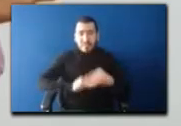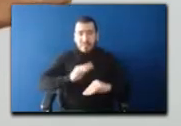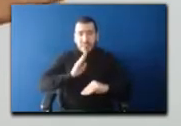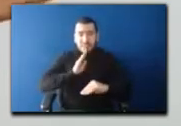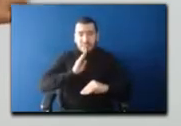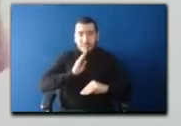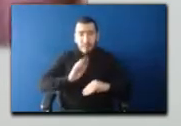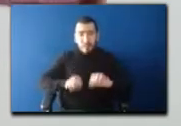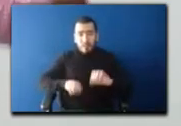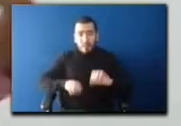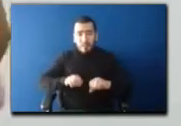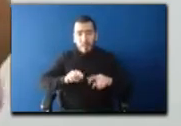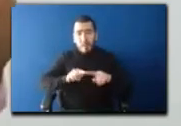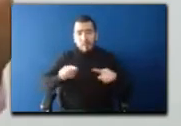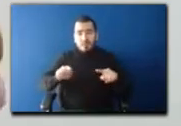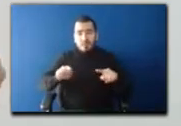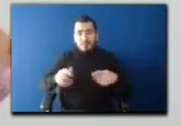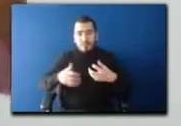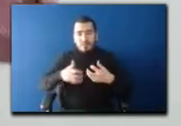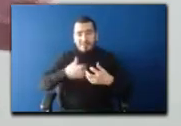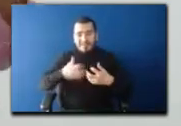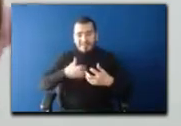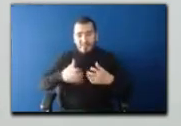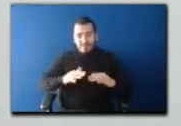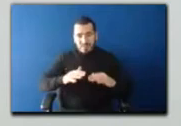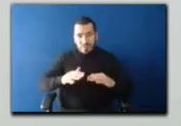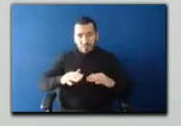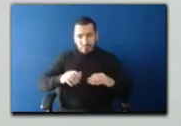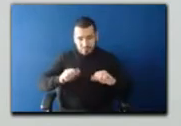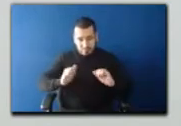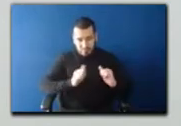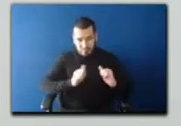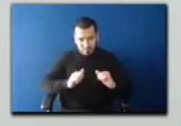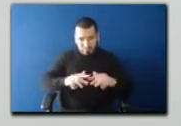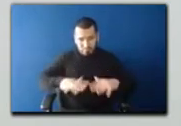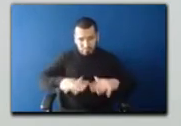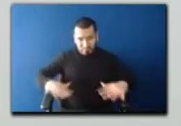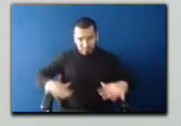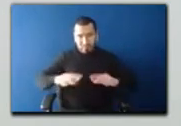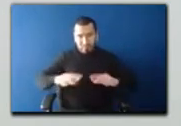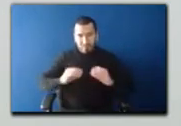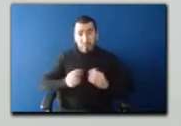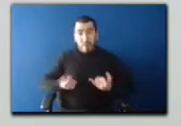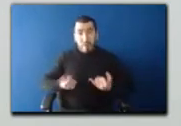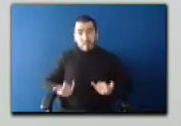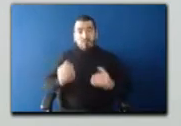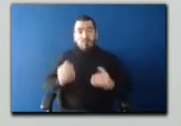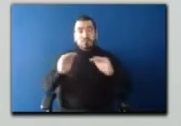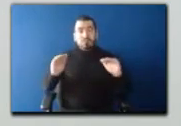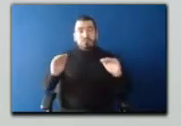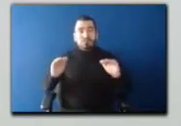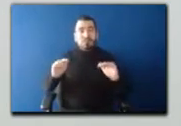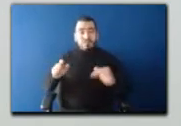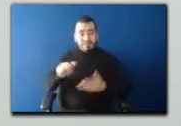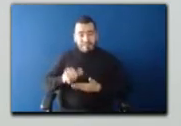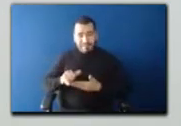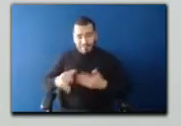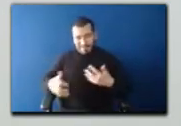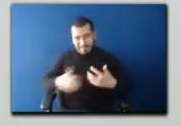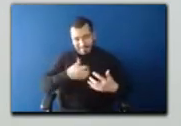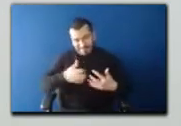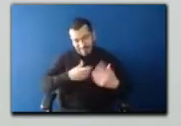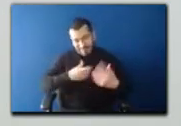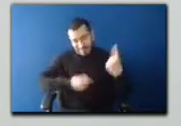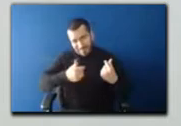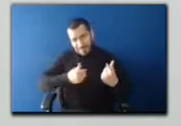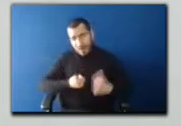y sus sistemas operativos interactúan con esos datos. Ese mismo fenómeno está pasando y va a pasar con el sistema financiero.